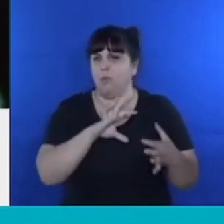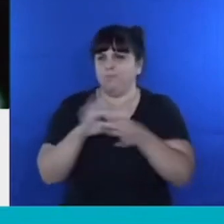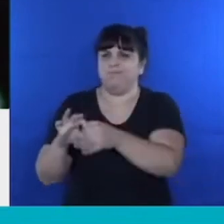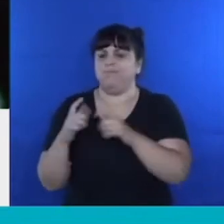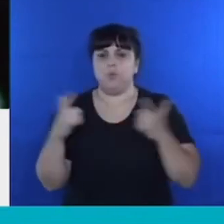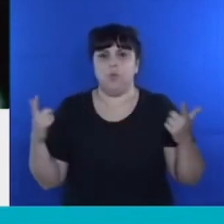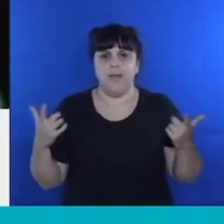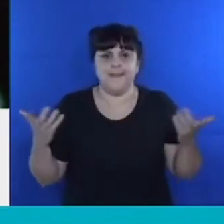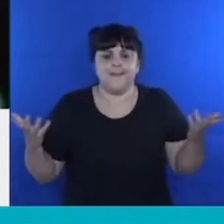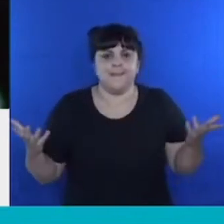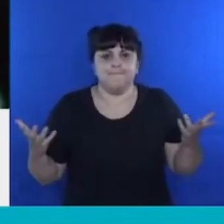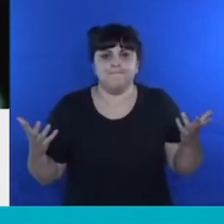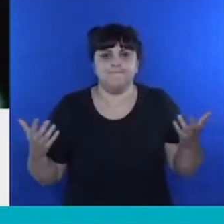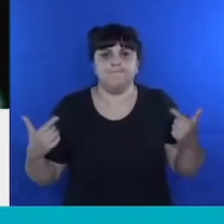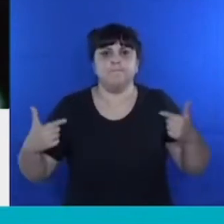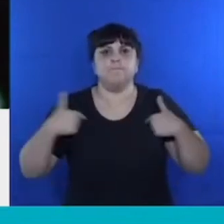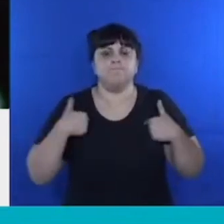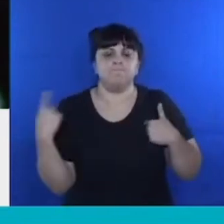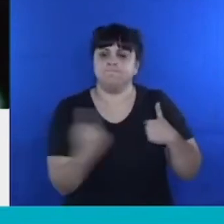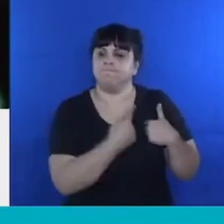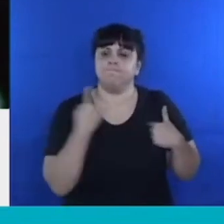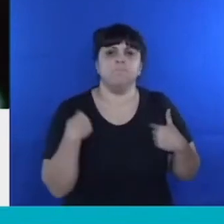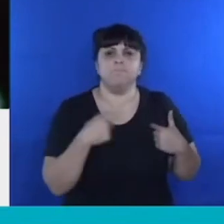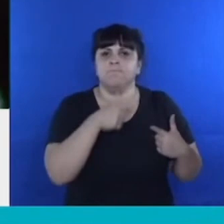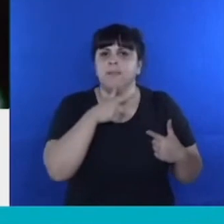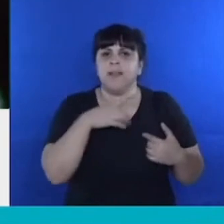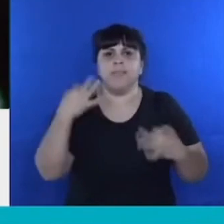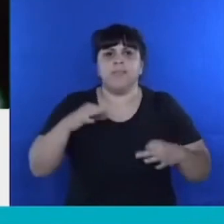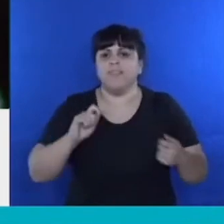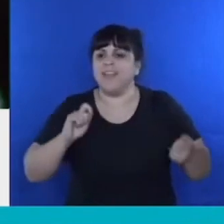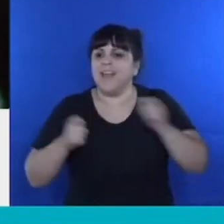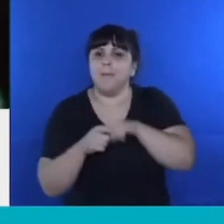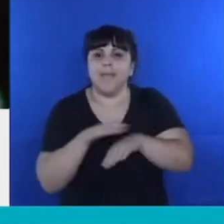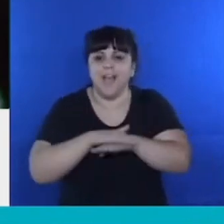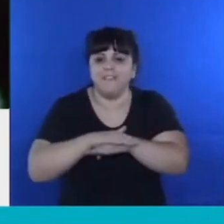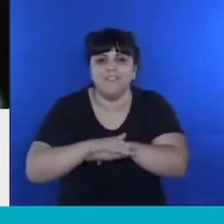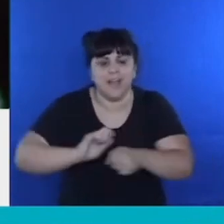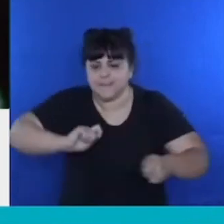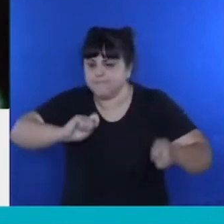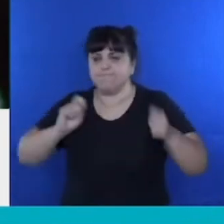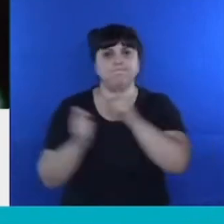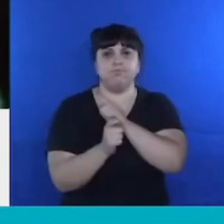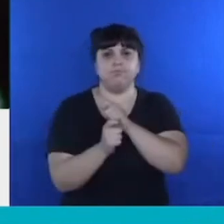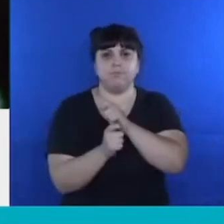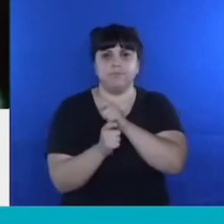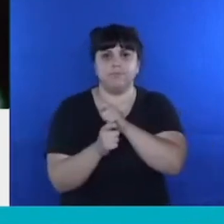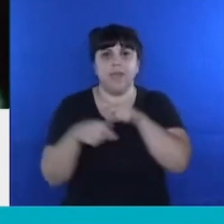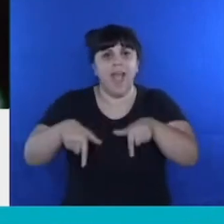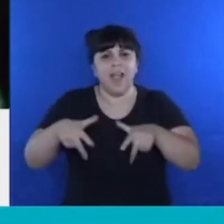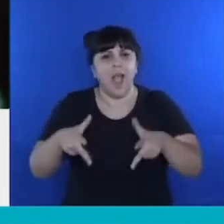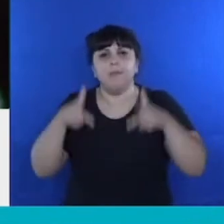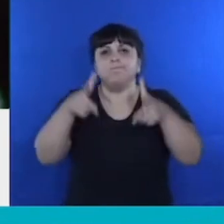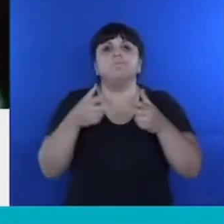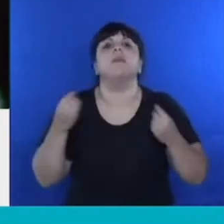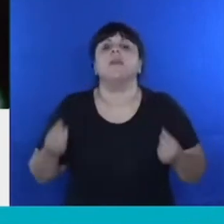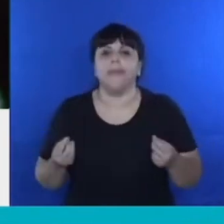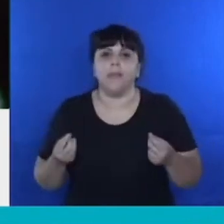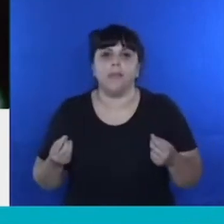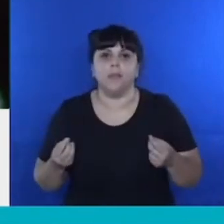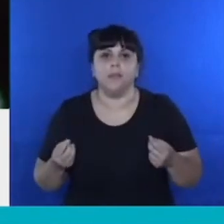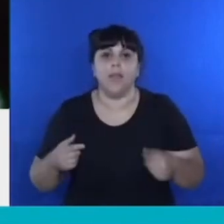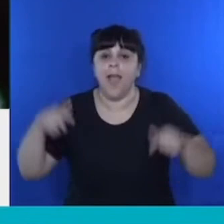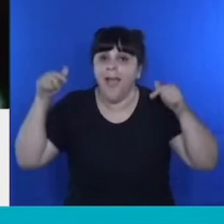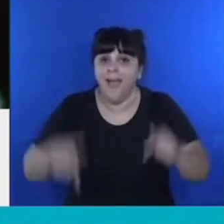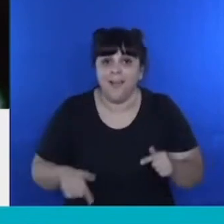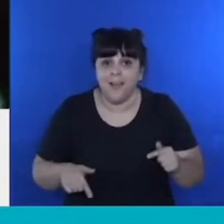que nos parece que hay que cambiar de raíz. Acá lo que hay que decir, señor presidente, es